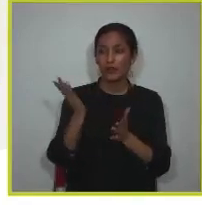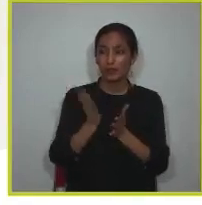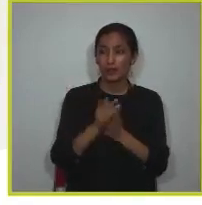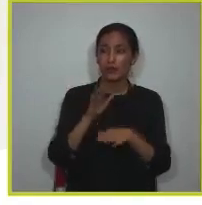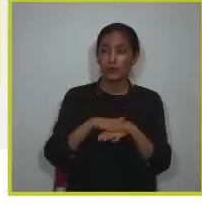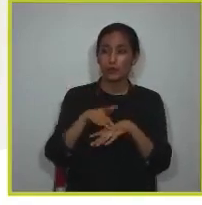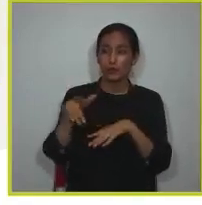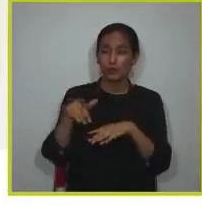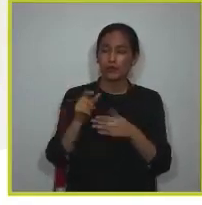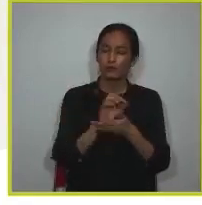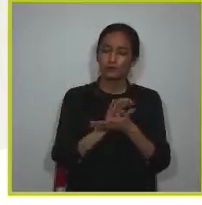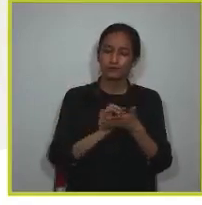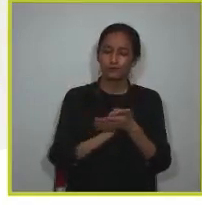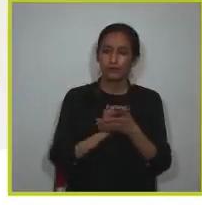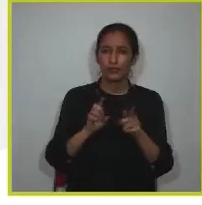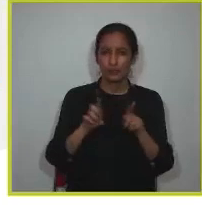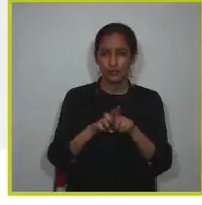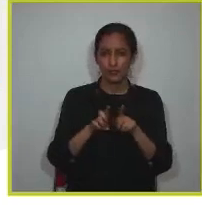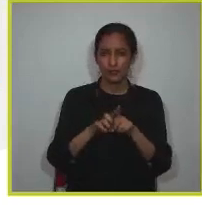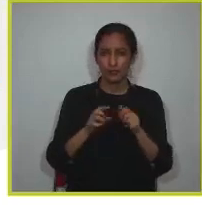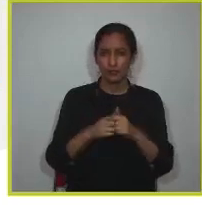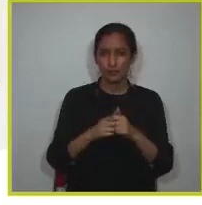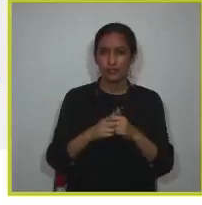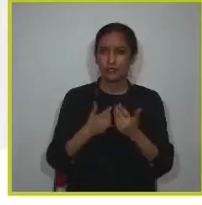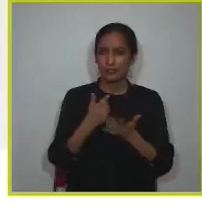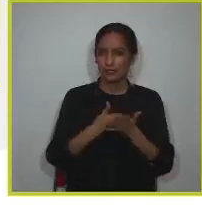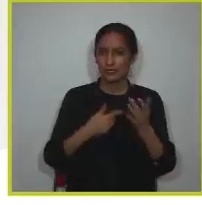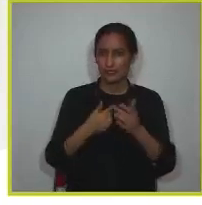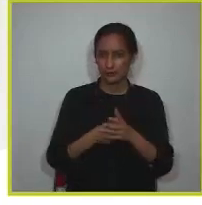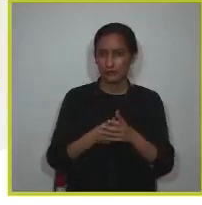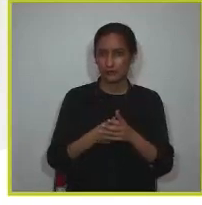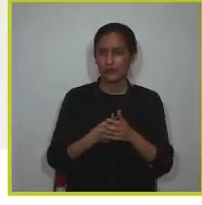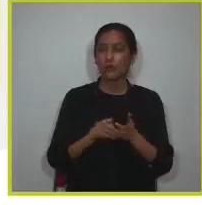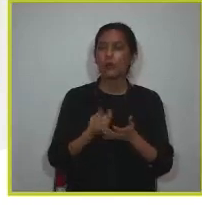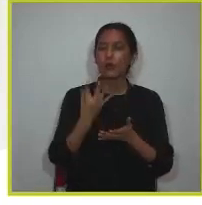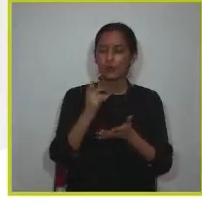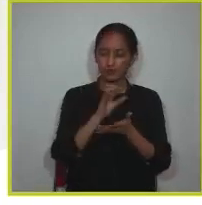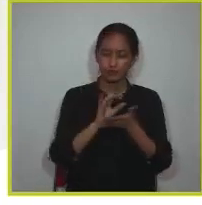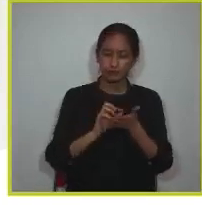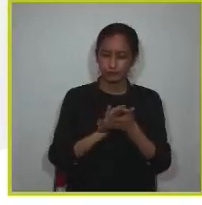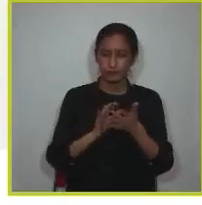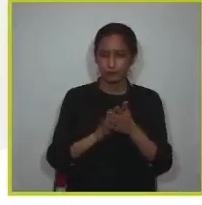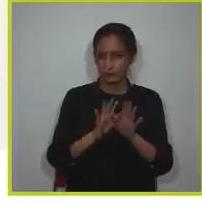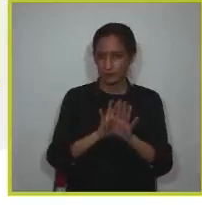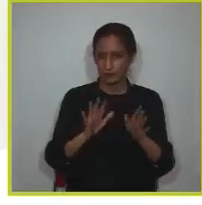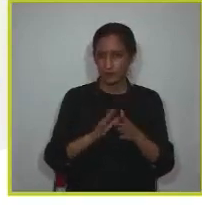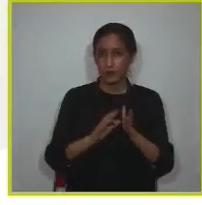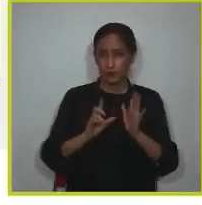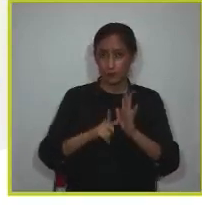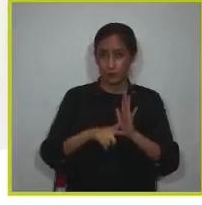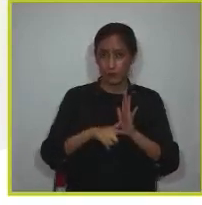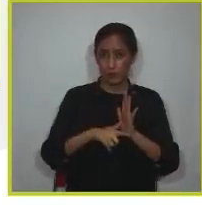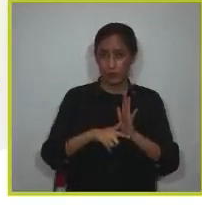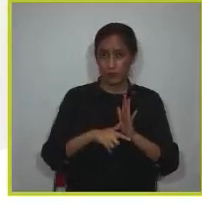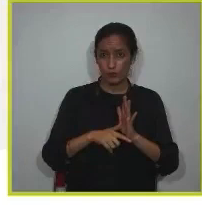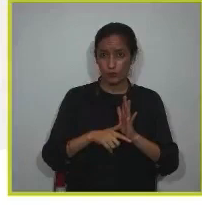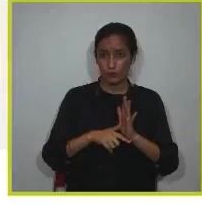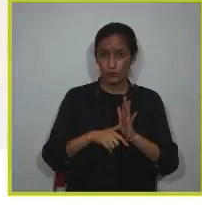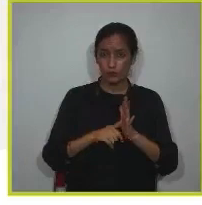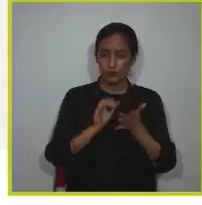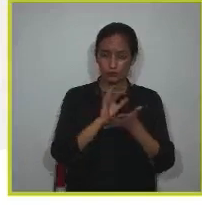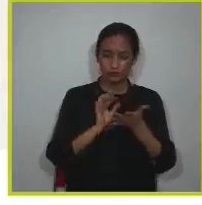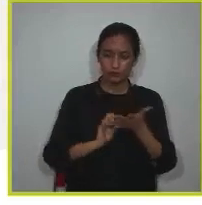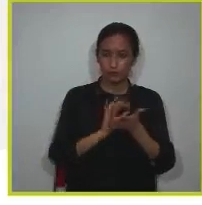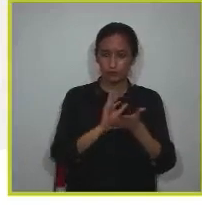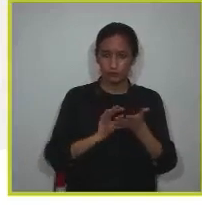presunto infractor y del hecho imputado con lo cual se genera con la